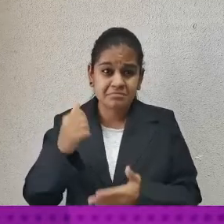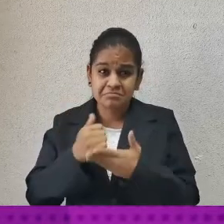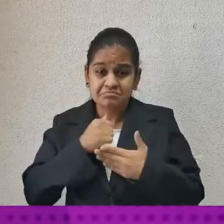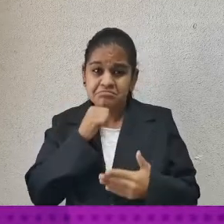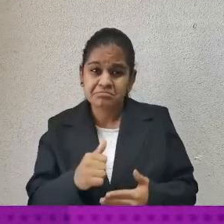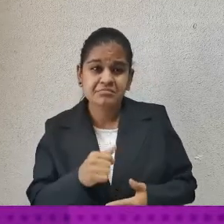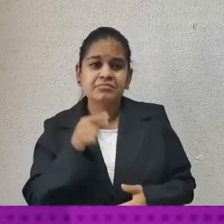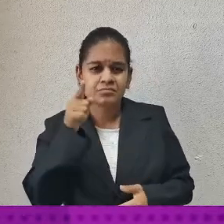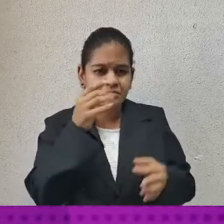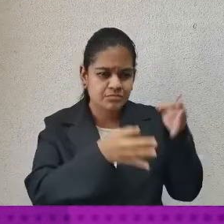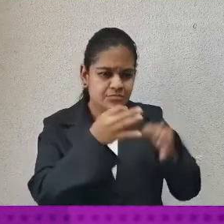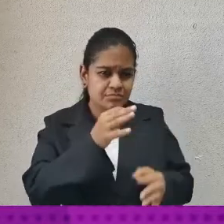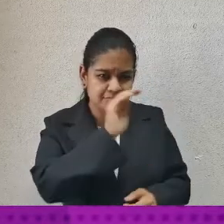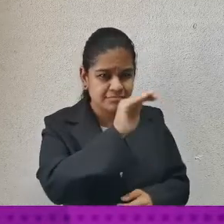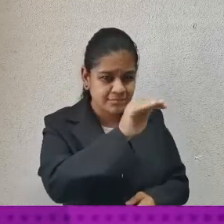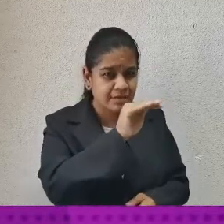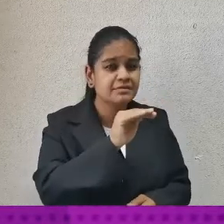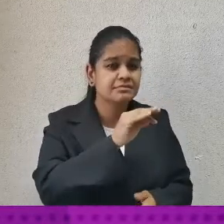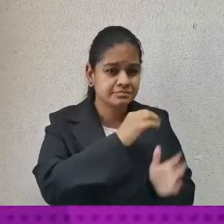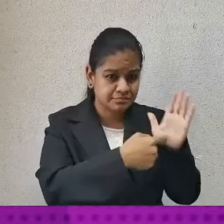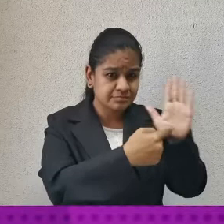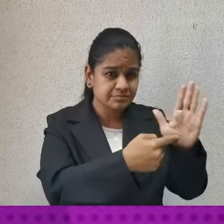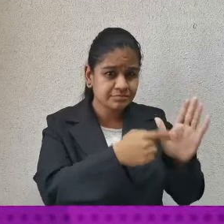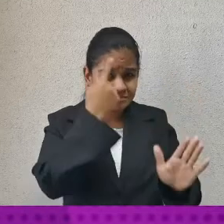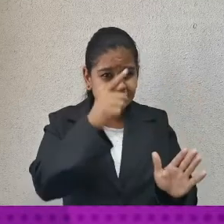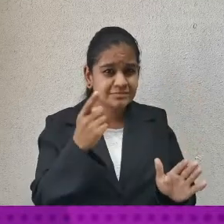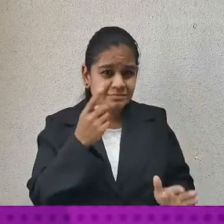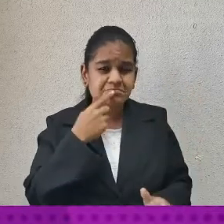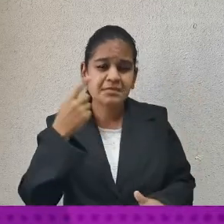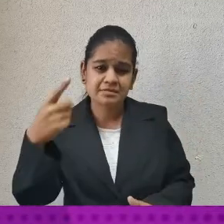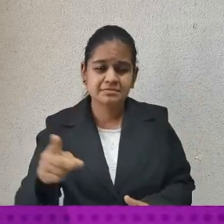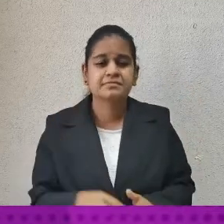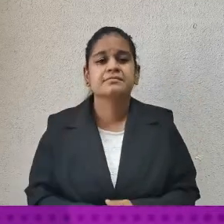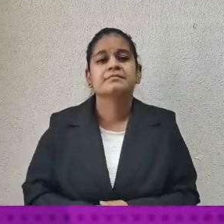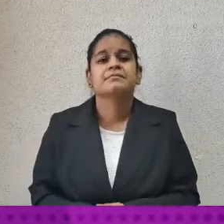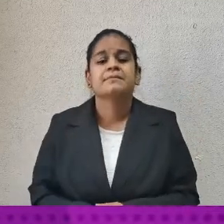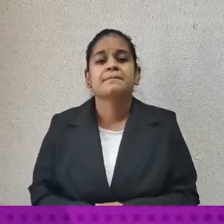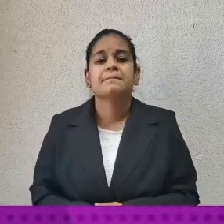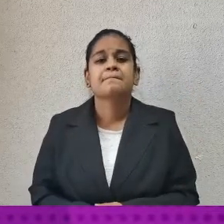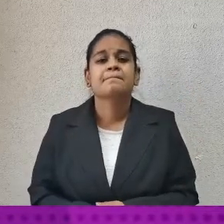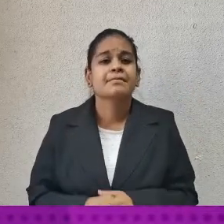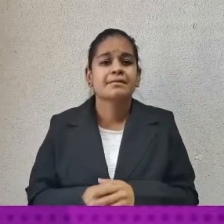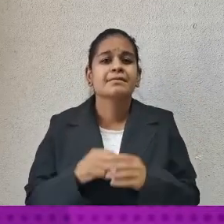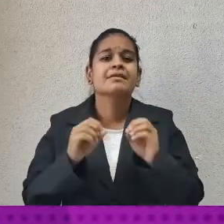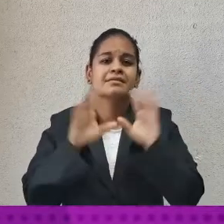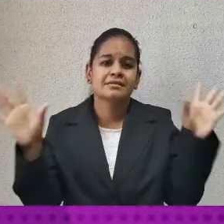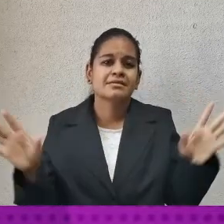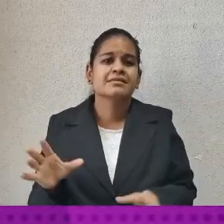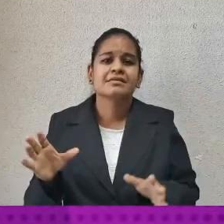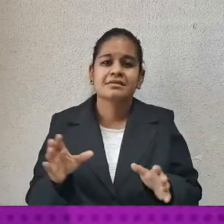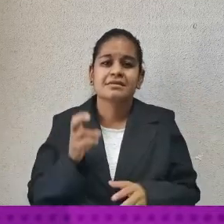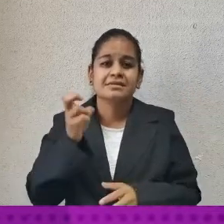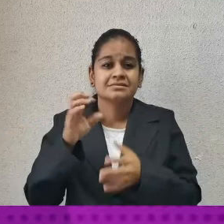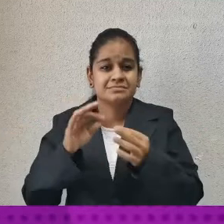podrán proceder a presentar juicios ante el Tribunal Electoral cuando así lo estimen necesarios. Claro que sí,